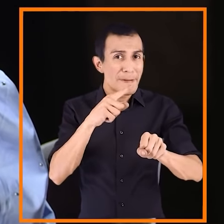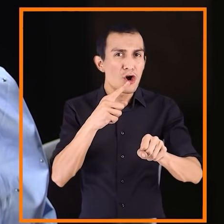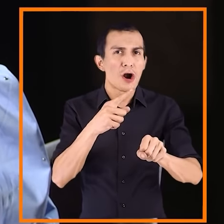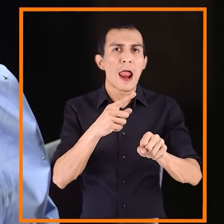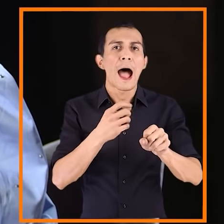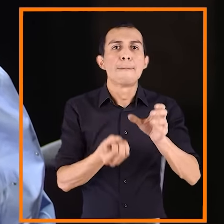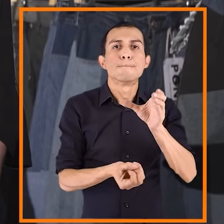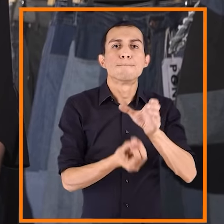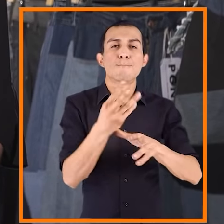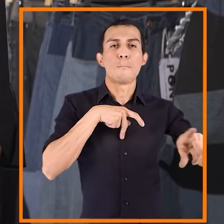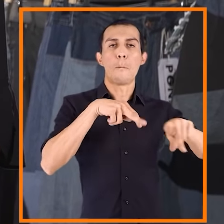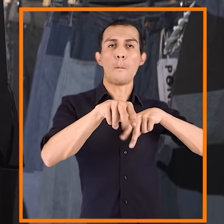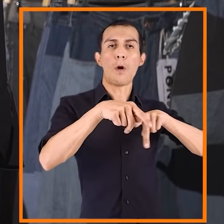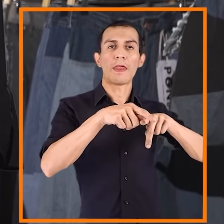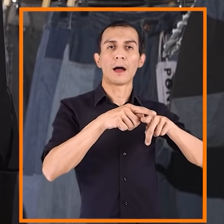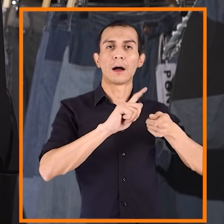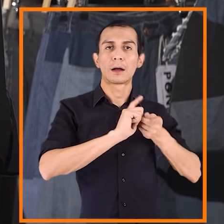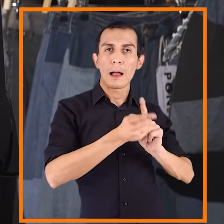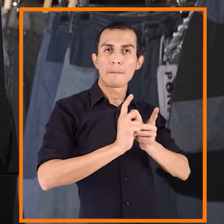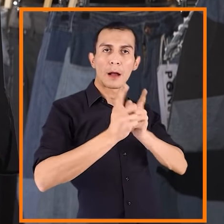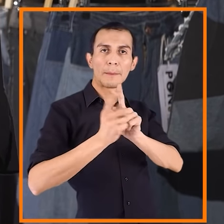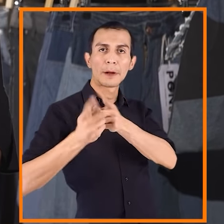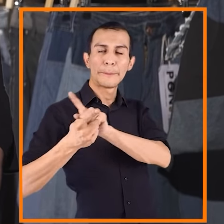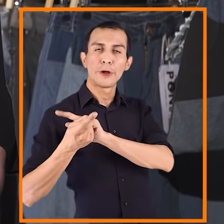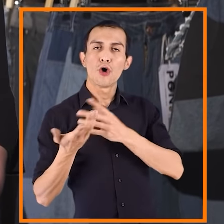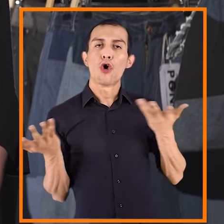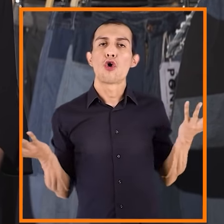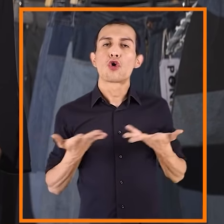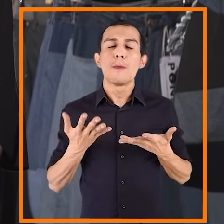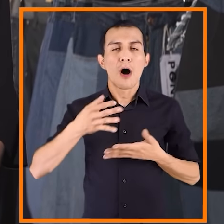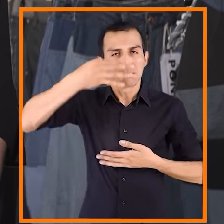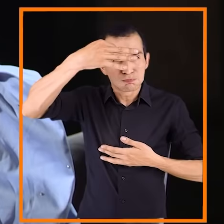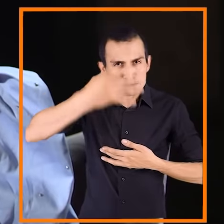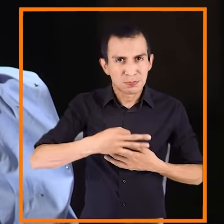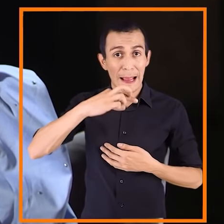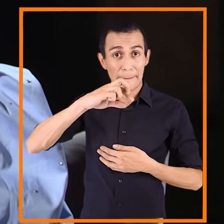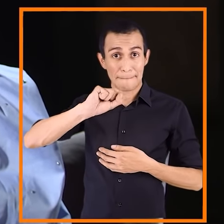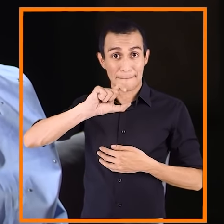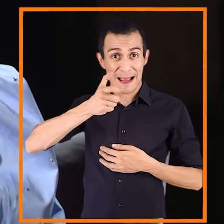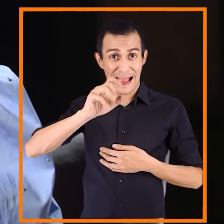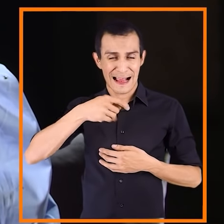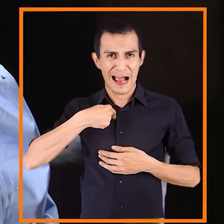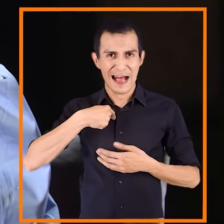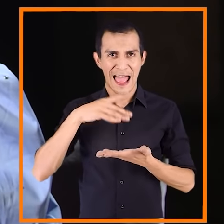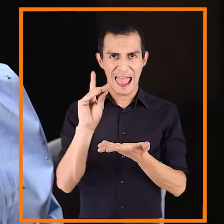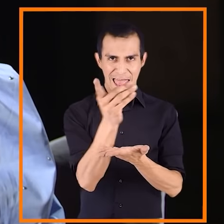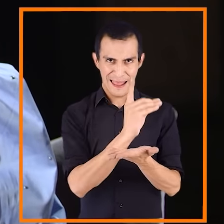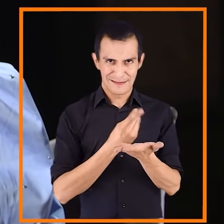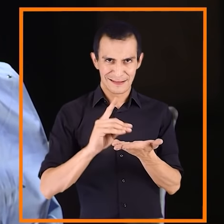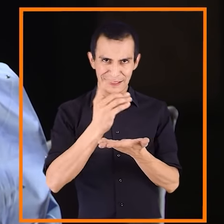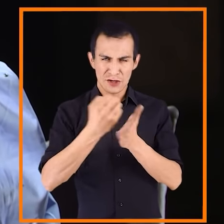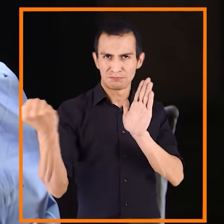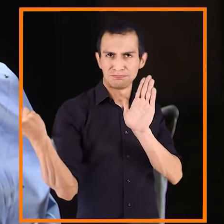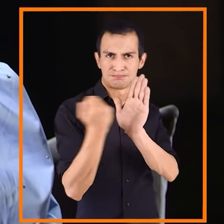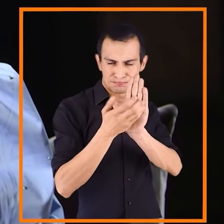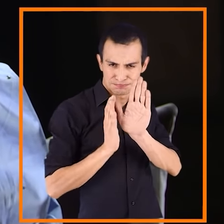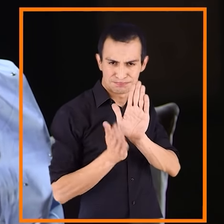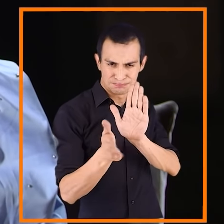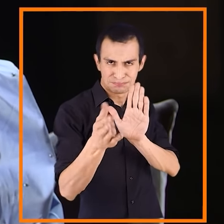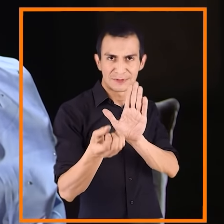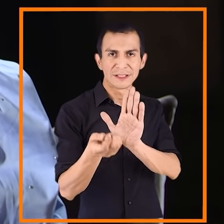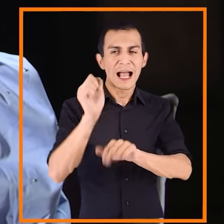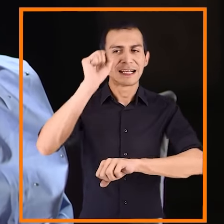Pero las modas pasan. Entonces, ¿cómo nos aseguramos que en Pagana el diseño está presente